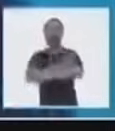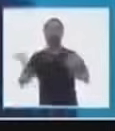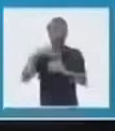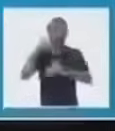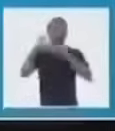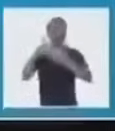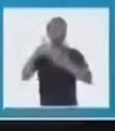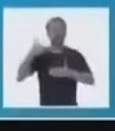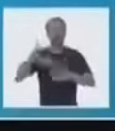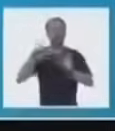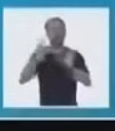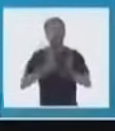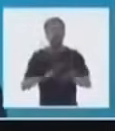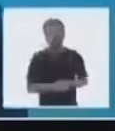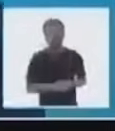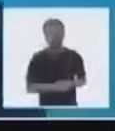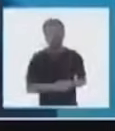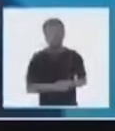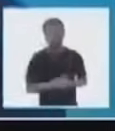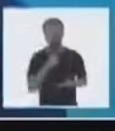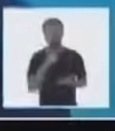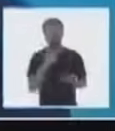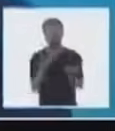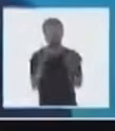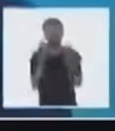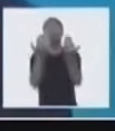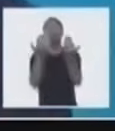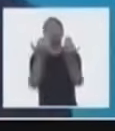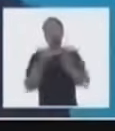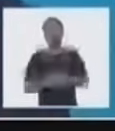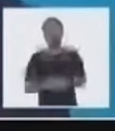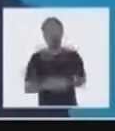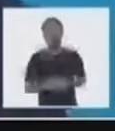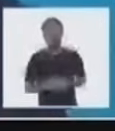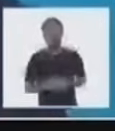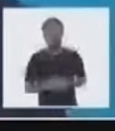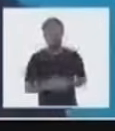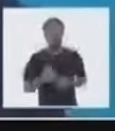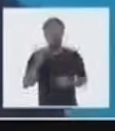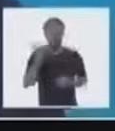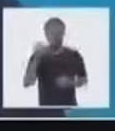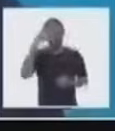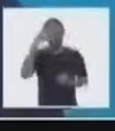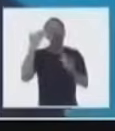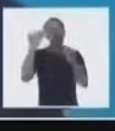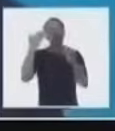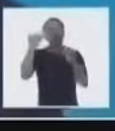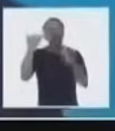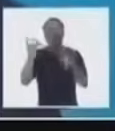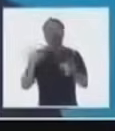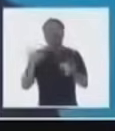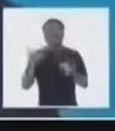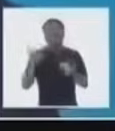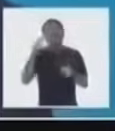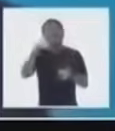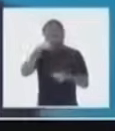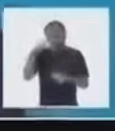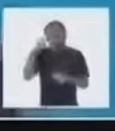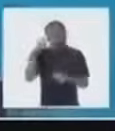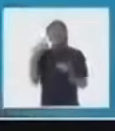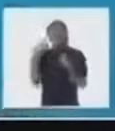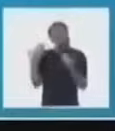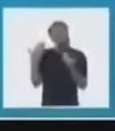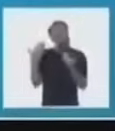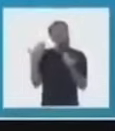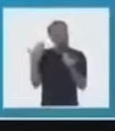la oposición del Frente de Izquierda. Y en general esas fueron leyes que le daban beneficios a sectores empresariales, retenciones cero a las automotrices o